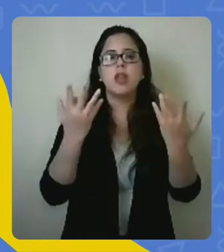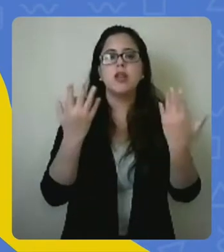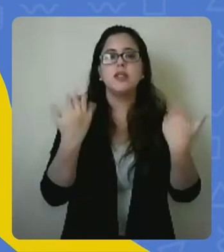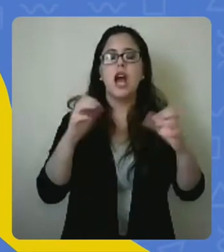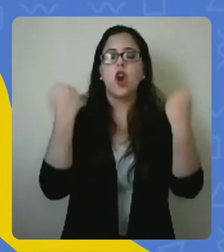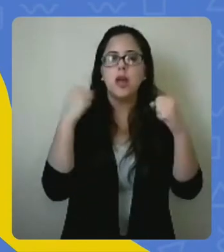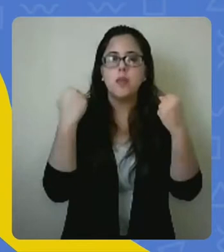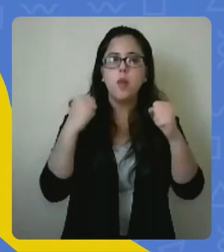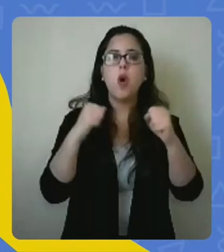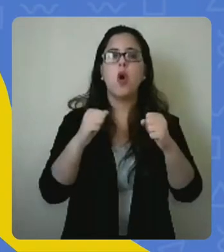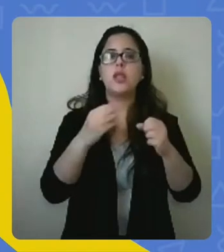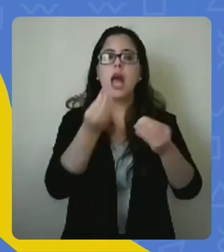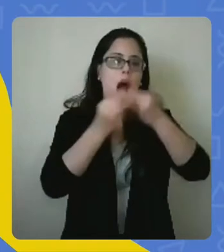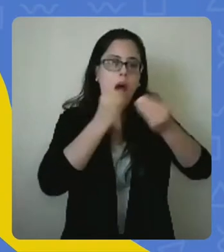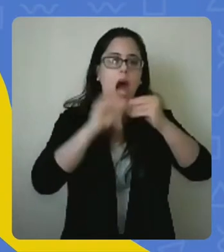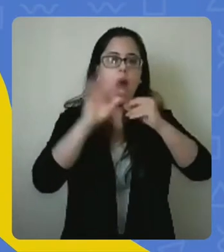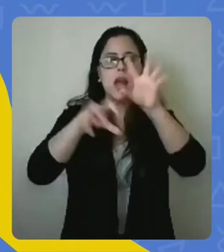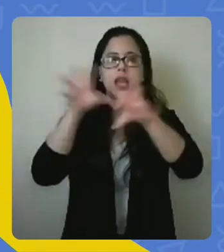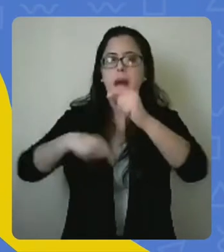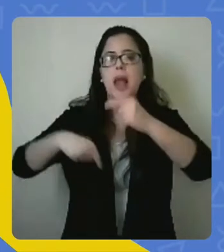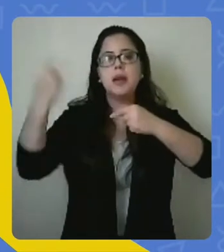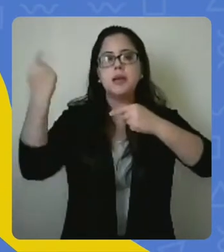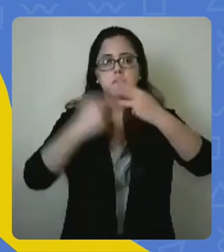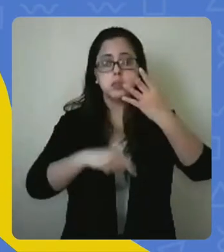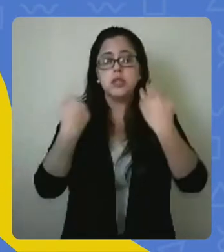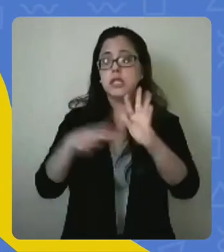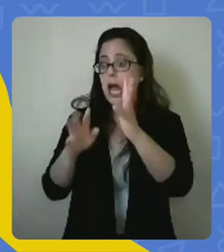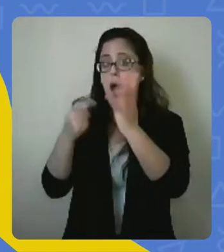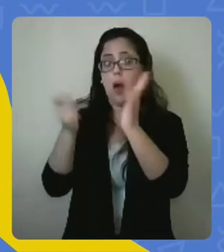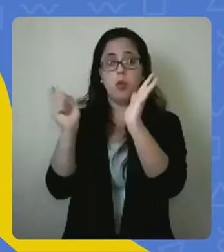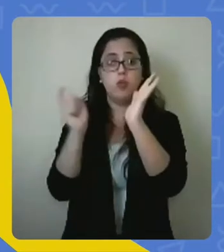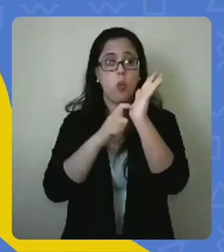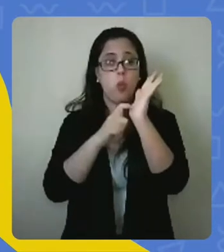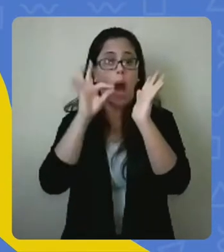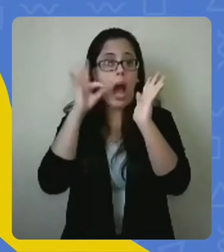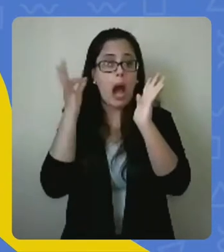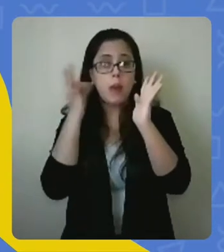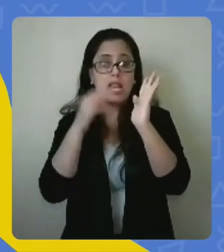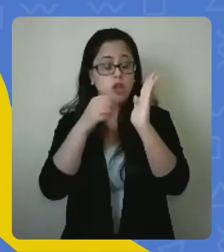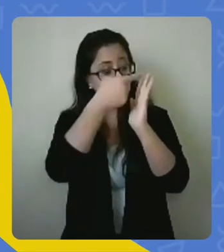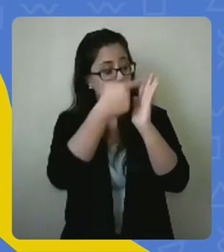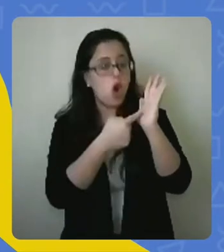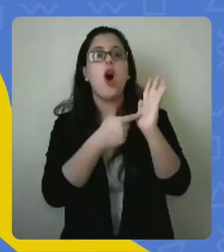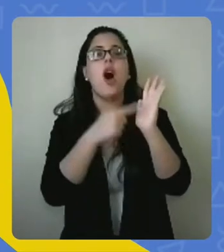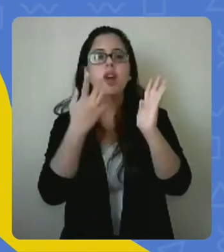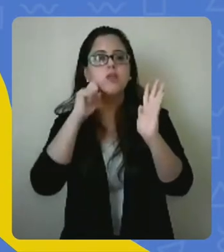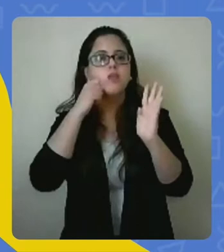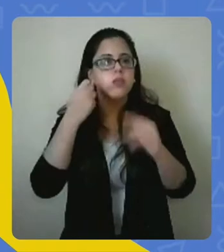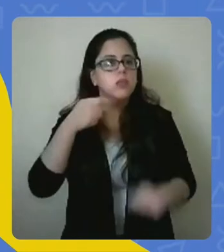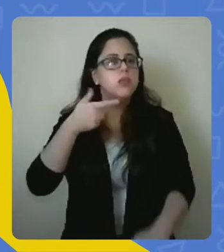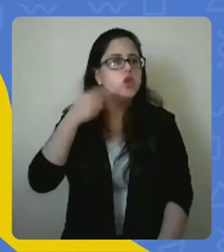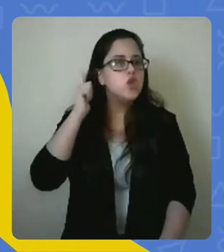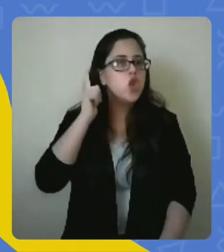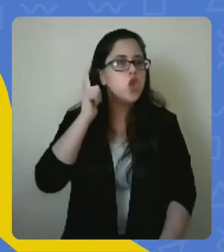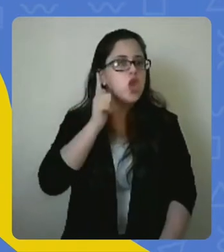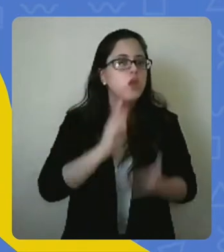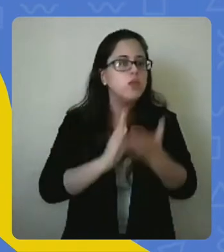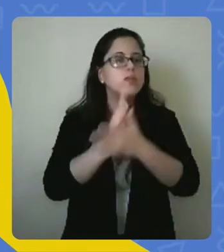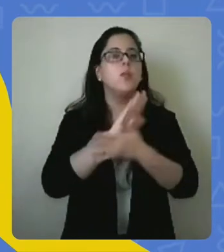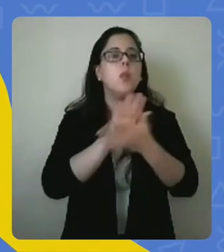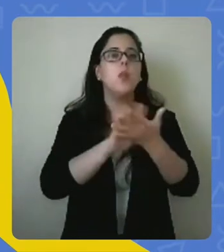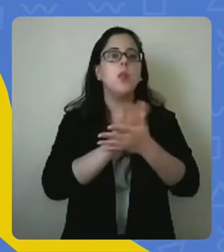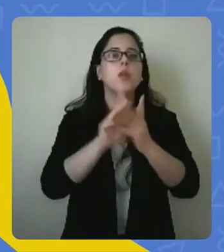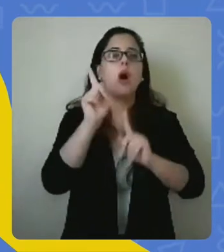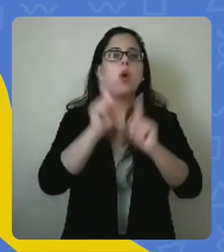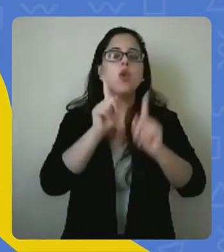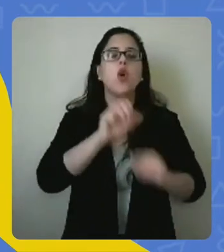etc. Después, si juntamos las que tienen el punto amarillo, vamos a tener el sonido inicial. Entonces, tarjetas que comienzan con el sonido A,